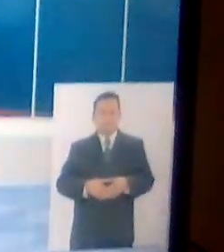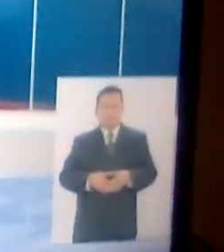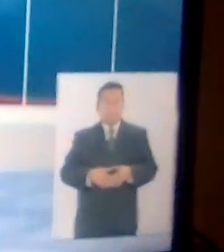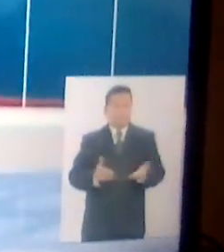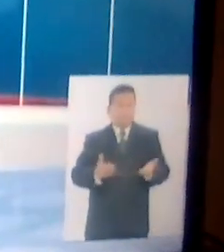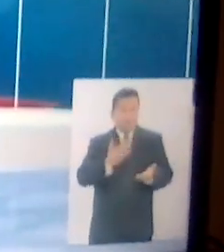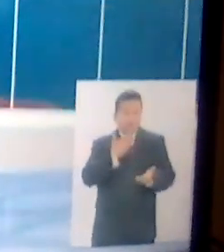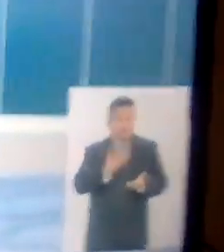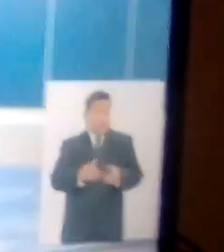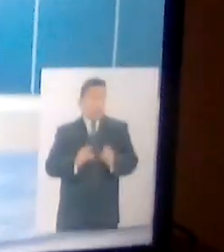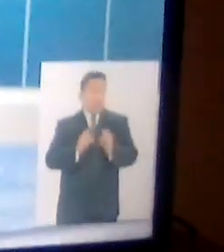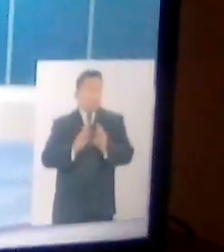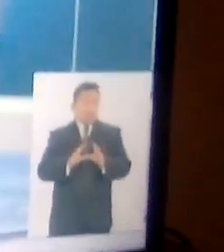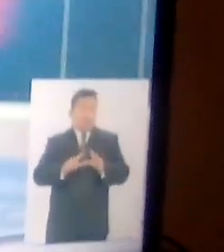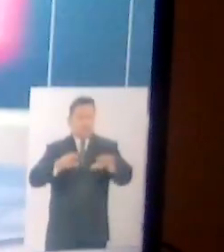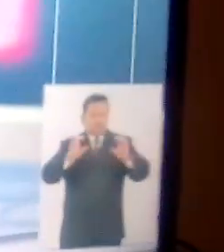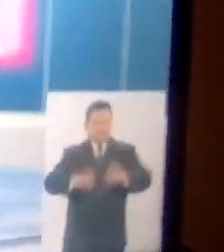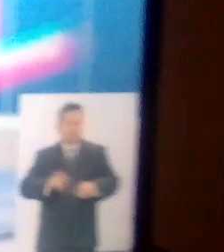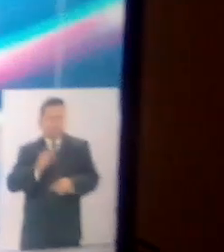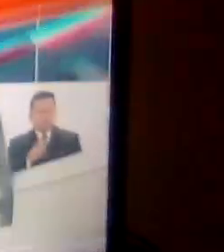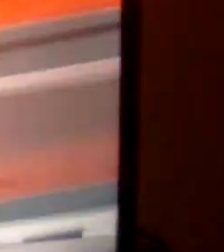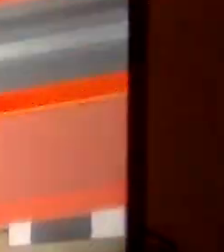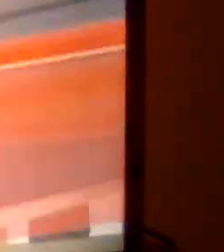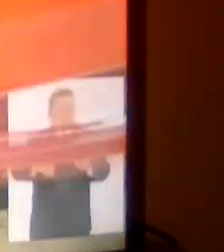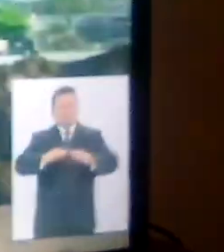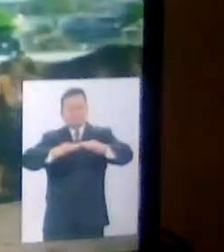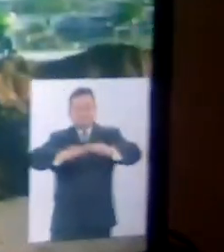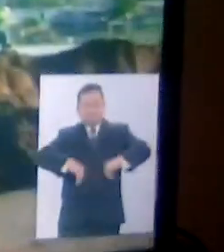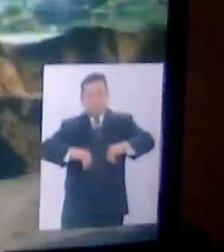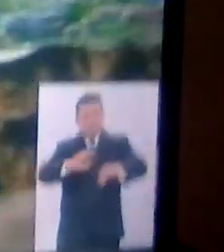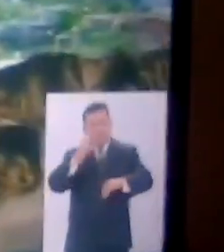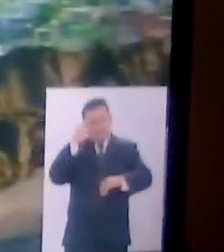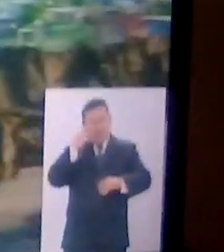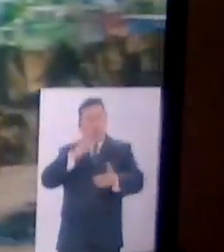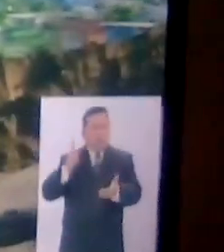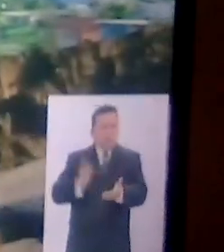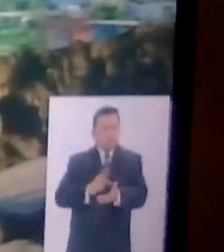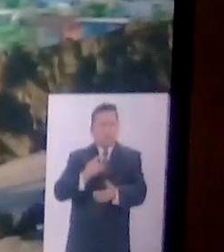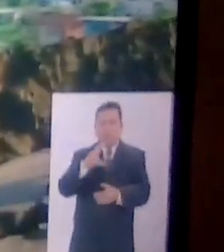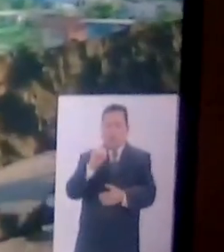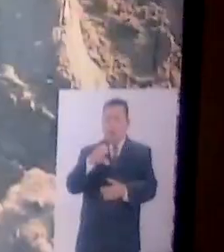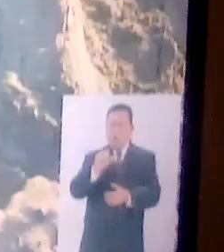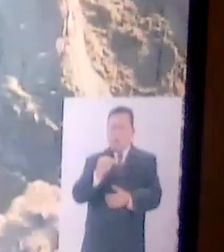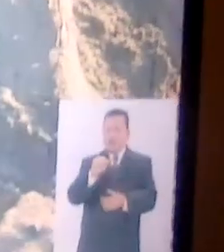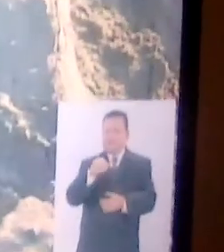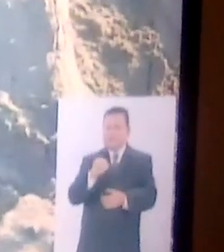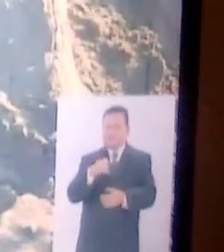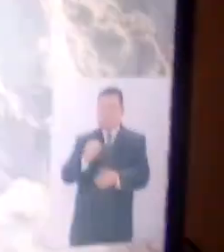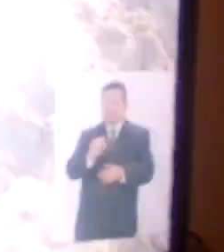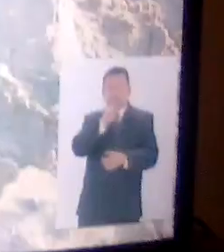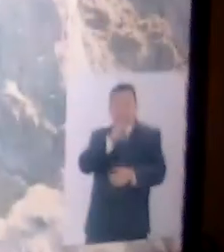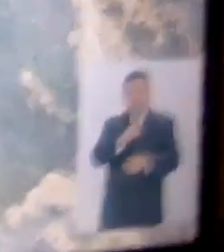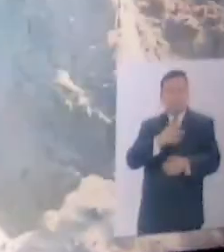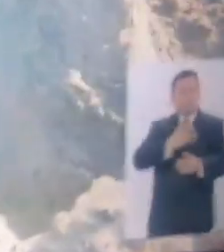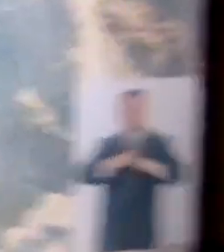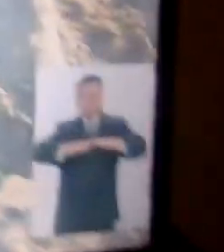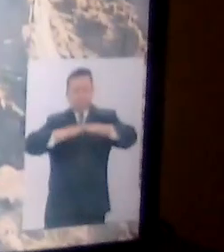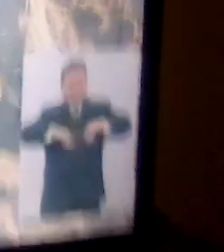Bueno, y con las lluvias, los hundimientos. Vecinos del fraccionamiento Oasis vivieron otra vez esta amarga experiencia luego de